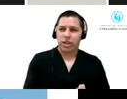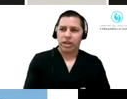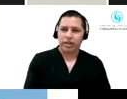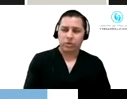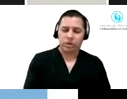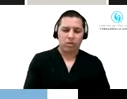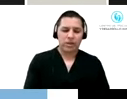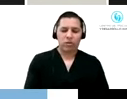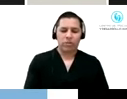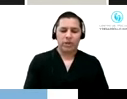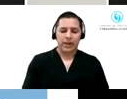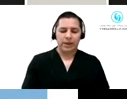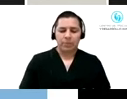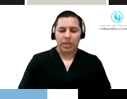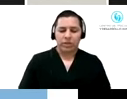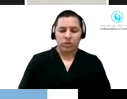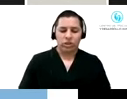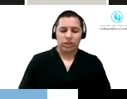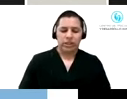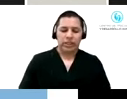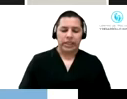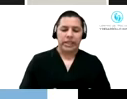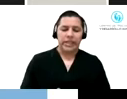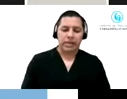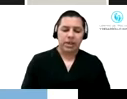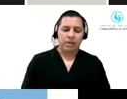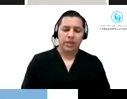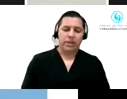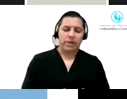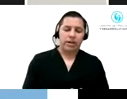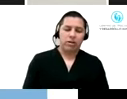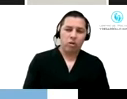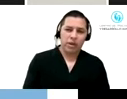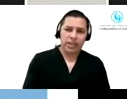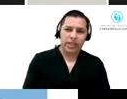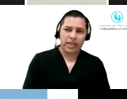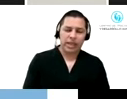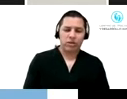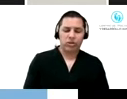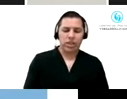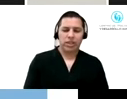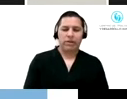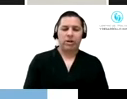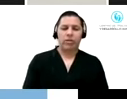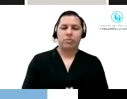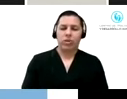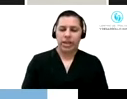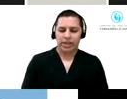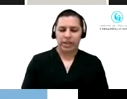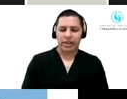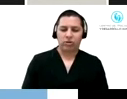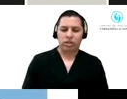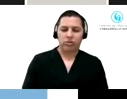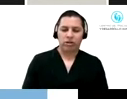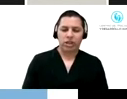trabajando, se ha depositado más en hombres. Entonces, en este tema de la pandemia, hombres que se han quedado sin trabajo y mujeres